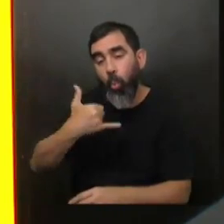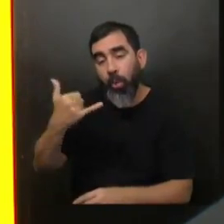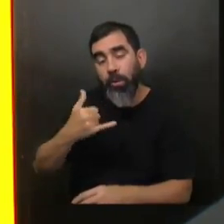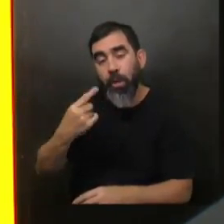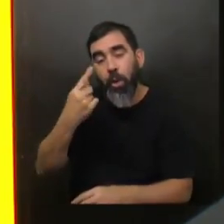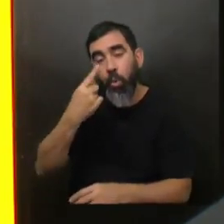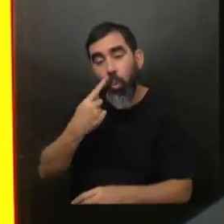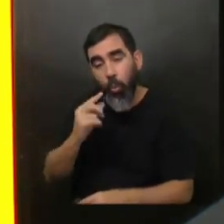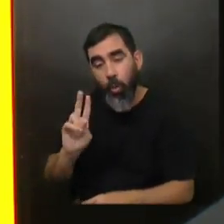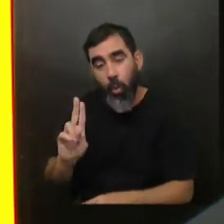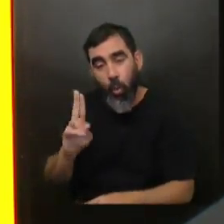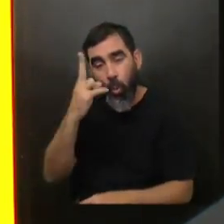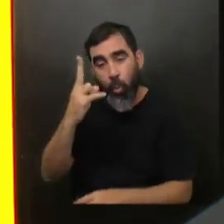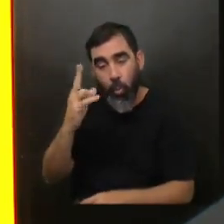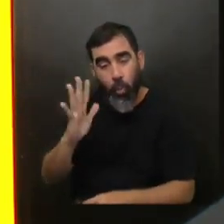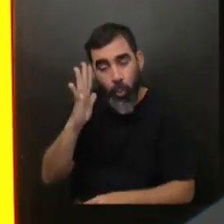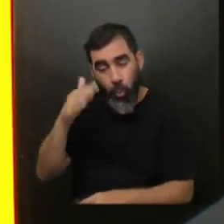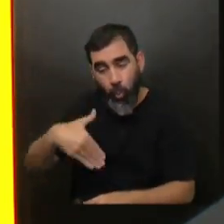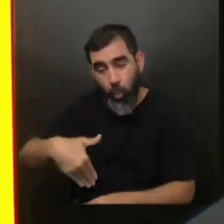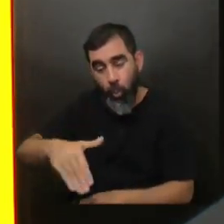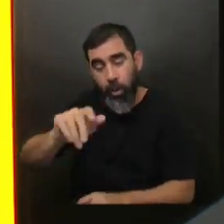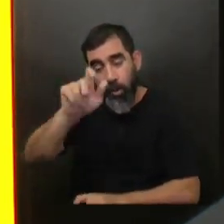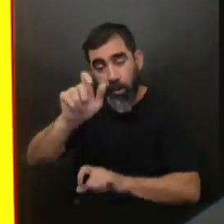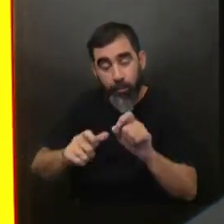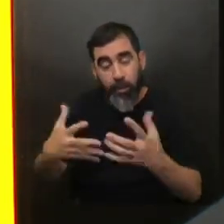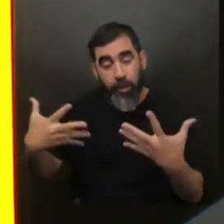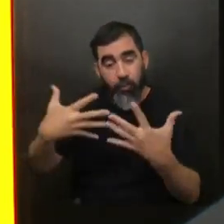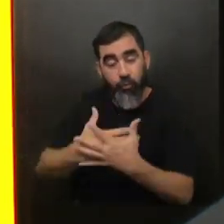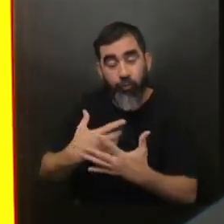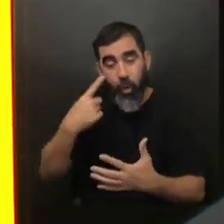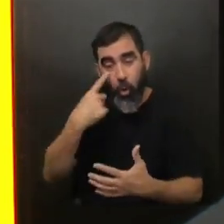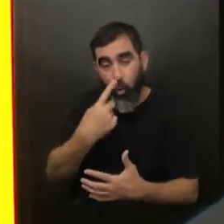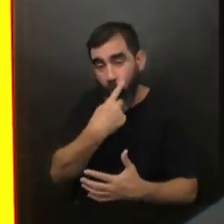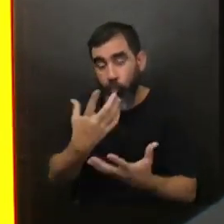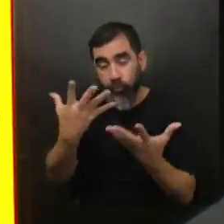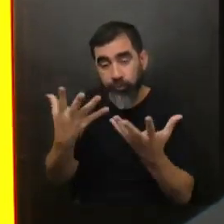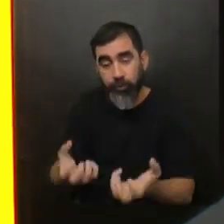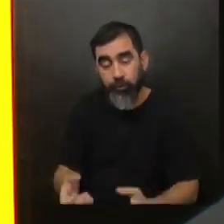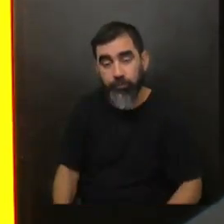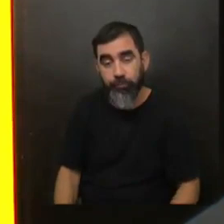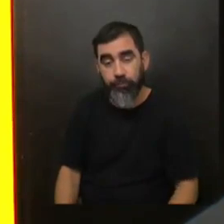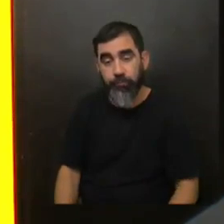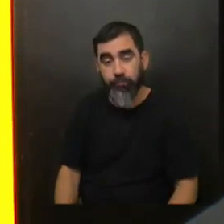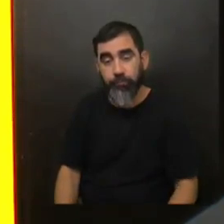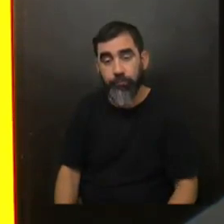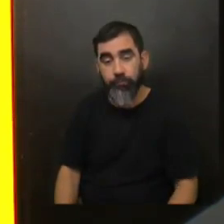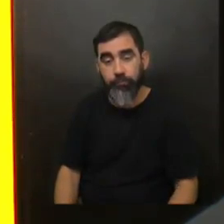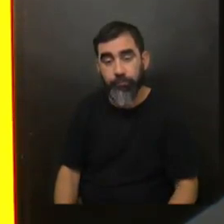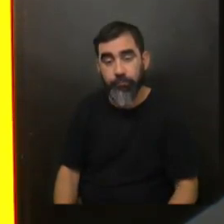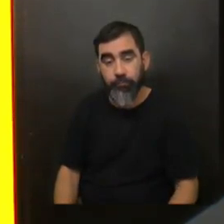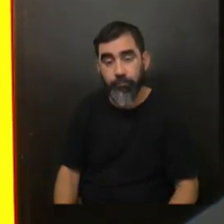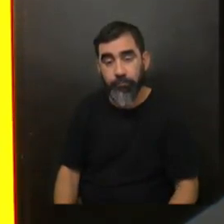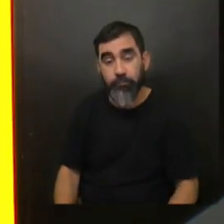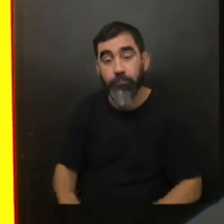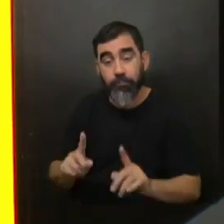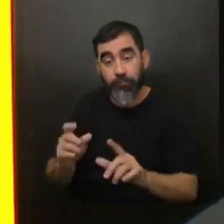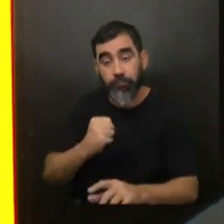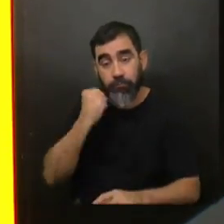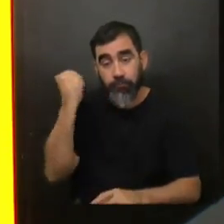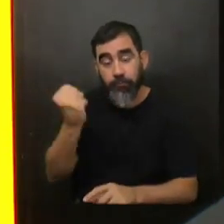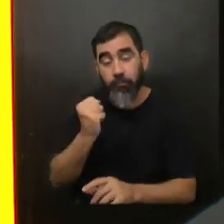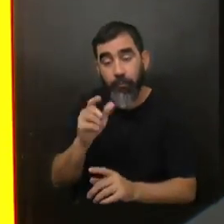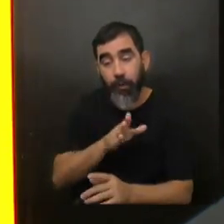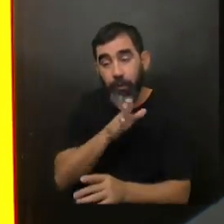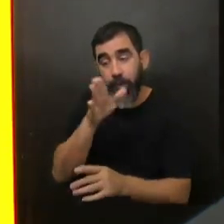cifras de Uruguay, lo que se estima de las personas que padecen de ojo seco y bueno, Y justamente, como decíamos, nos resalta la importancia de